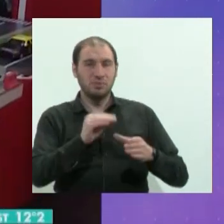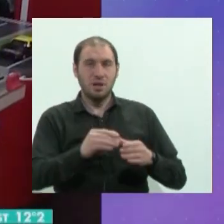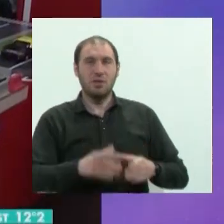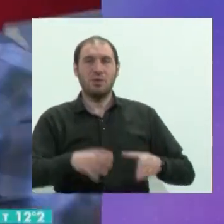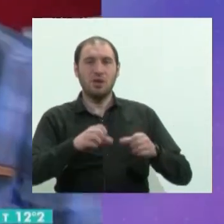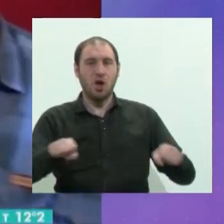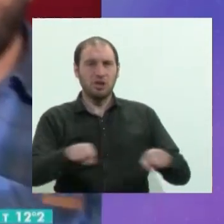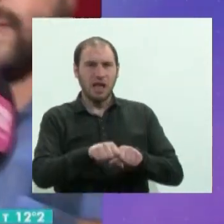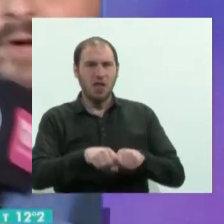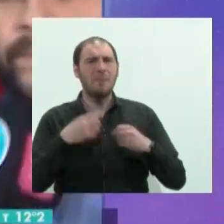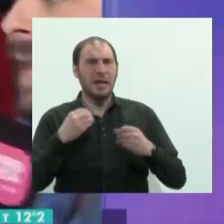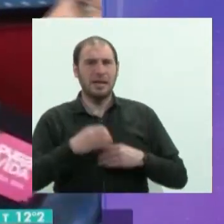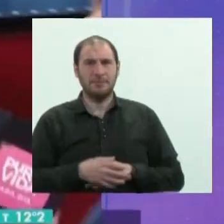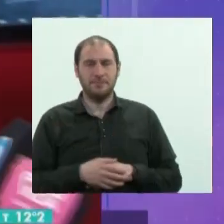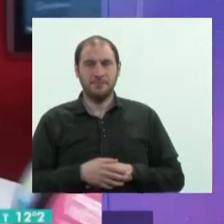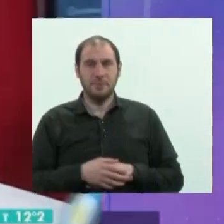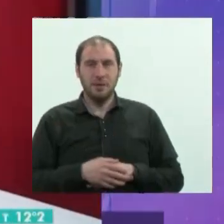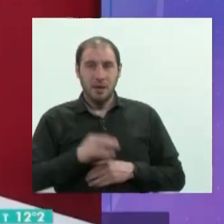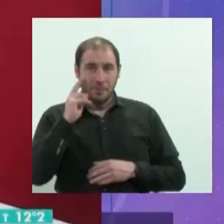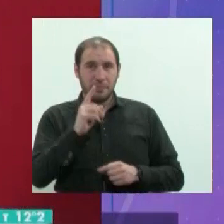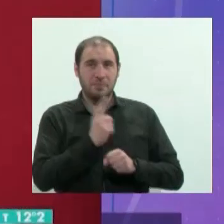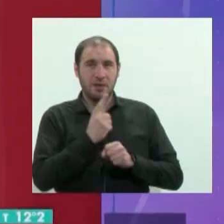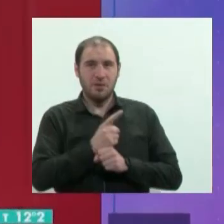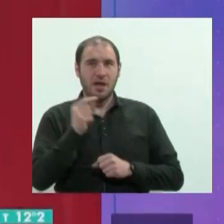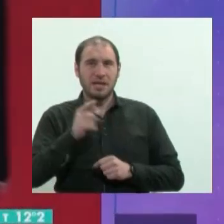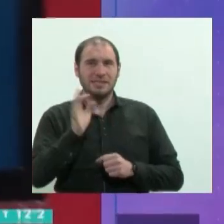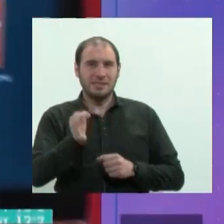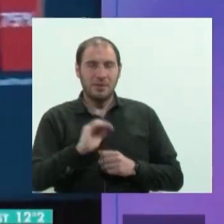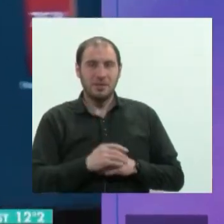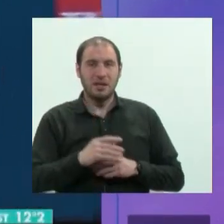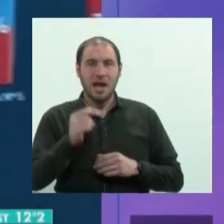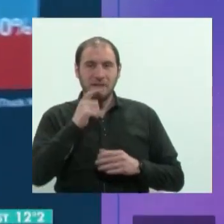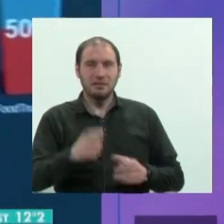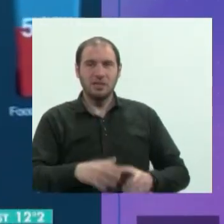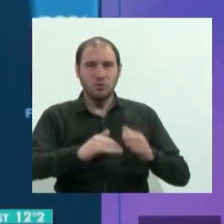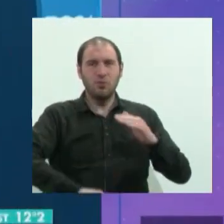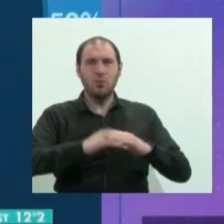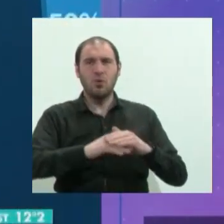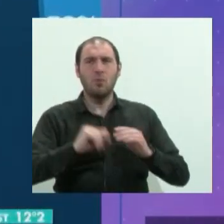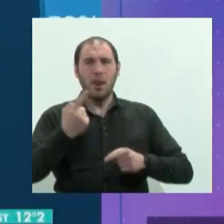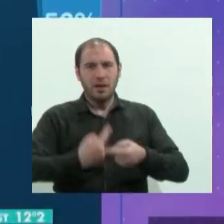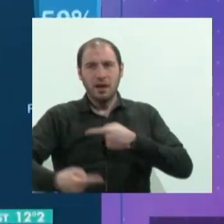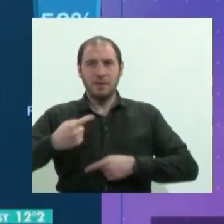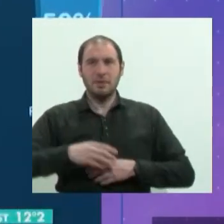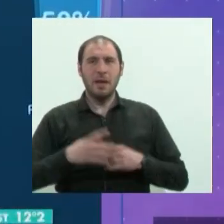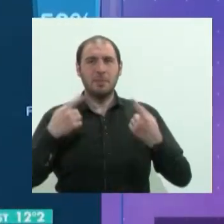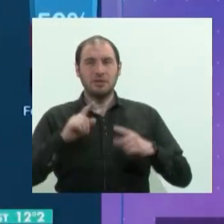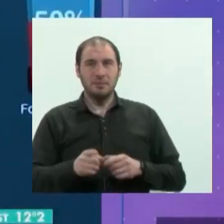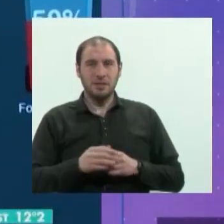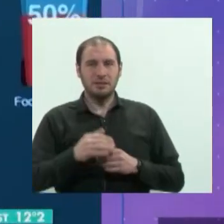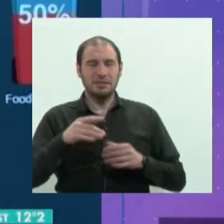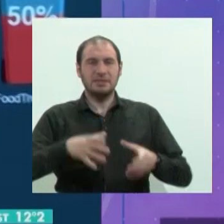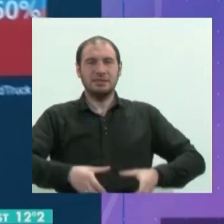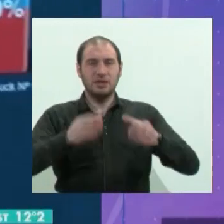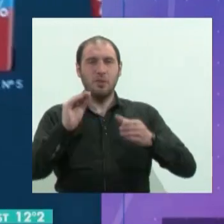basura conectado. ¿Para qué funciona esto? Primero y principal en este caso para saber qué tachos están llenos y hay que reemplazar. Pero también pensalo en tachos